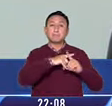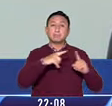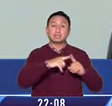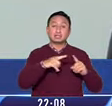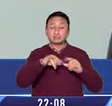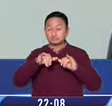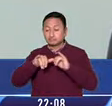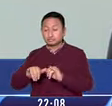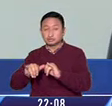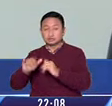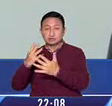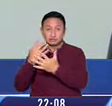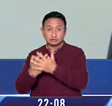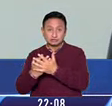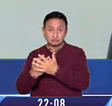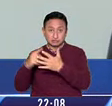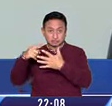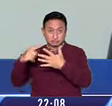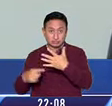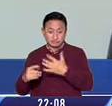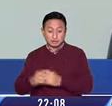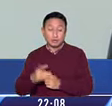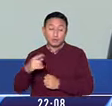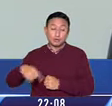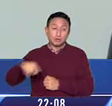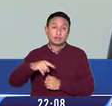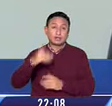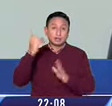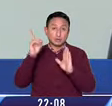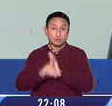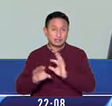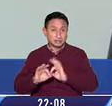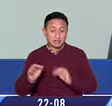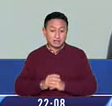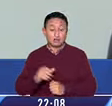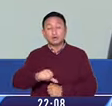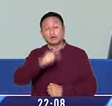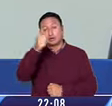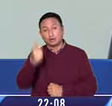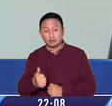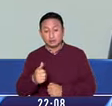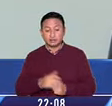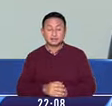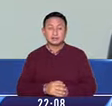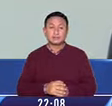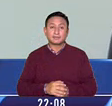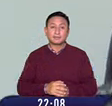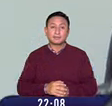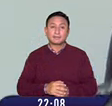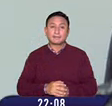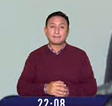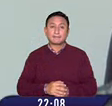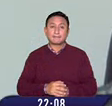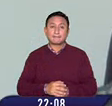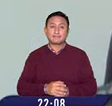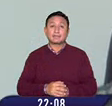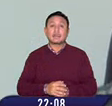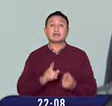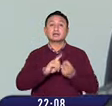quedado detenidas por varias circunstancias. Unas porque no hay la denuncia, otras porque prácticamente han quedado con